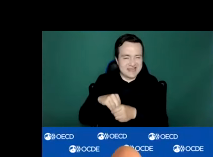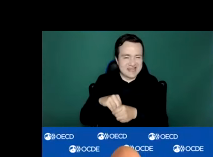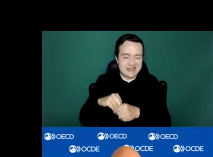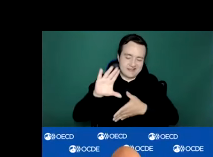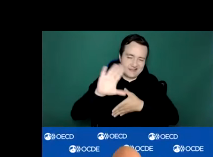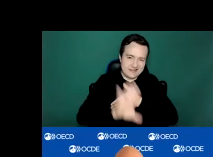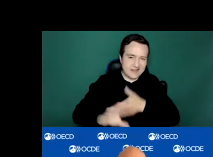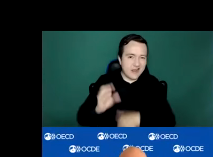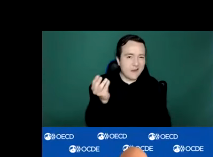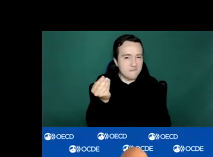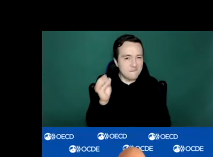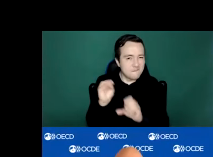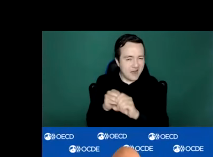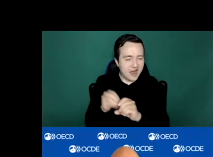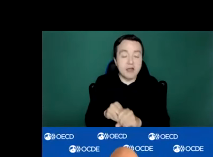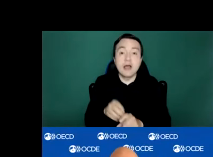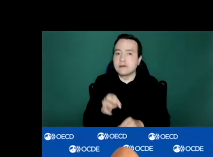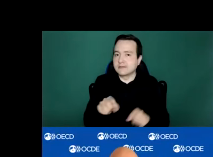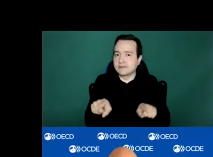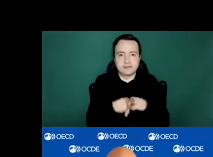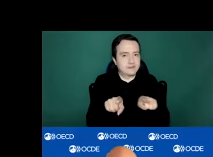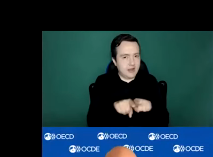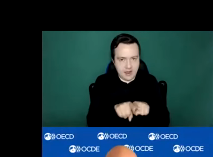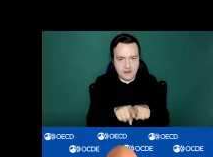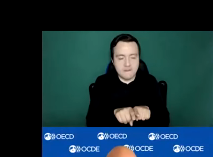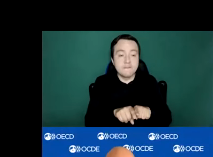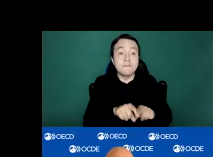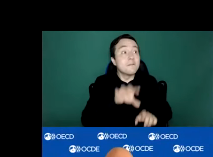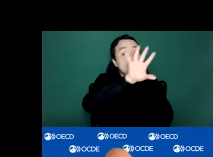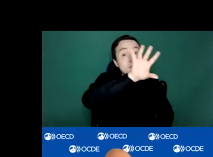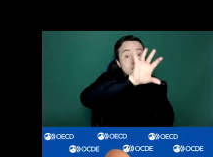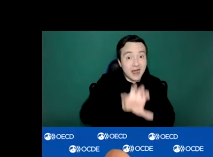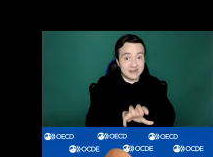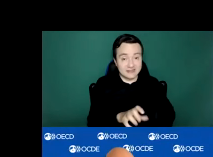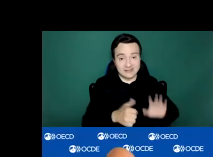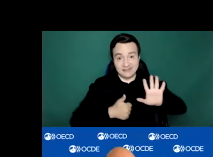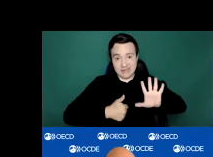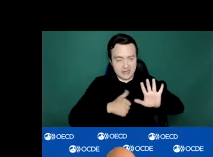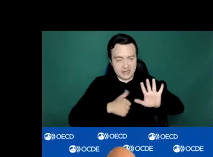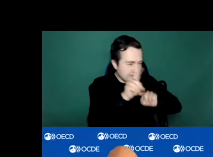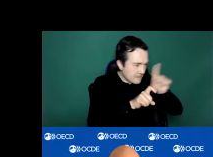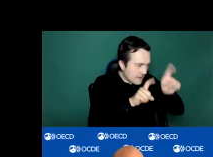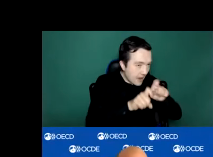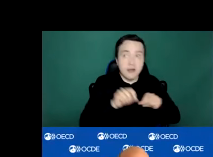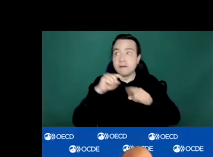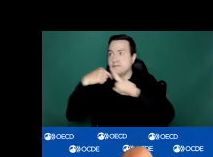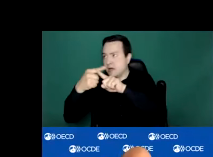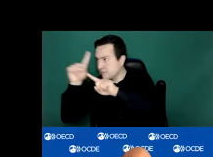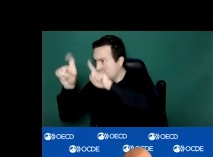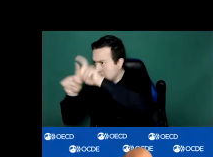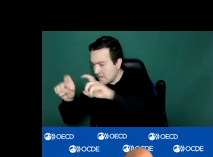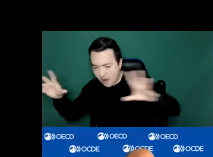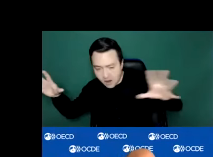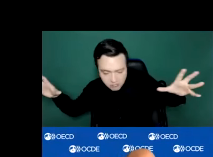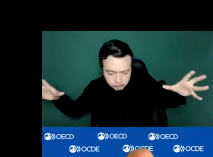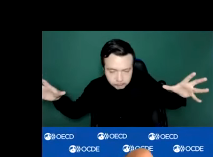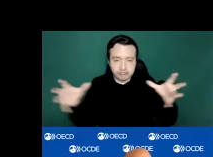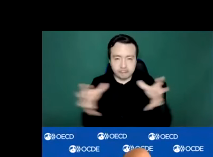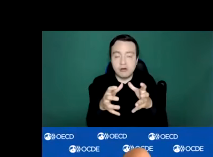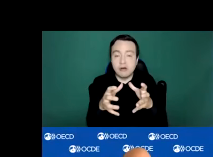6 países en la región de las Américas y todo esto se concentró mayormente en atención primaria de